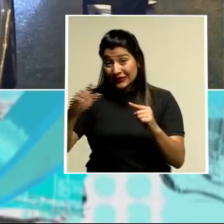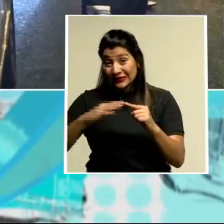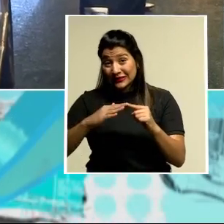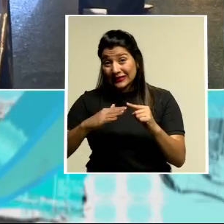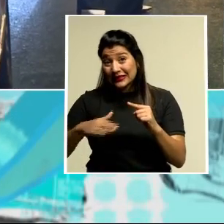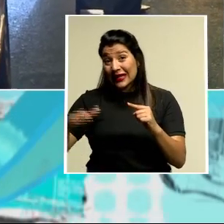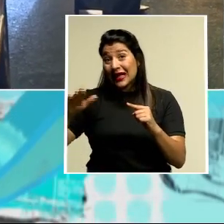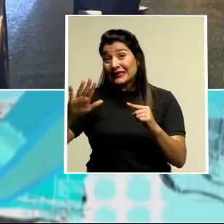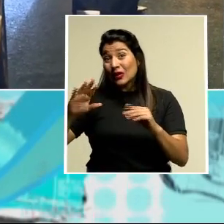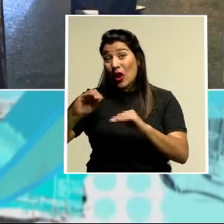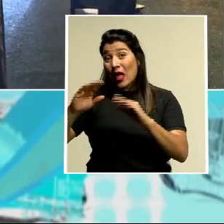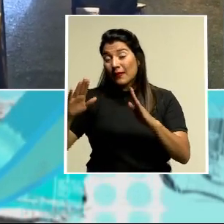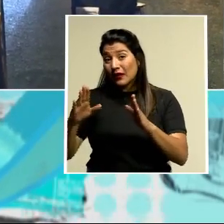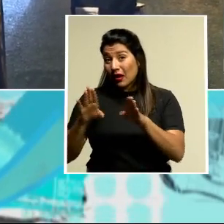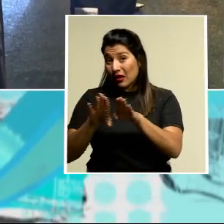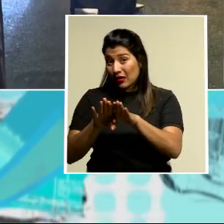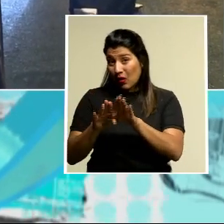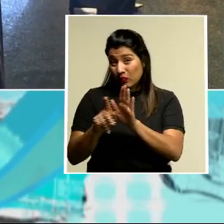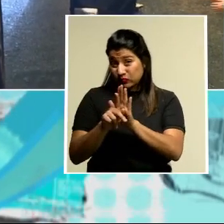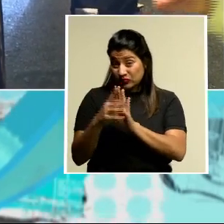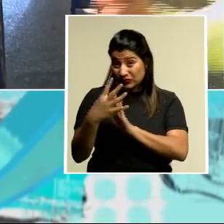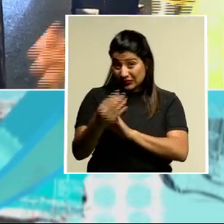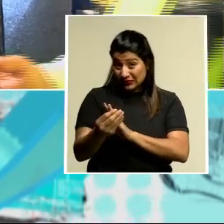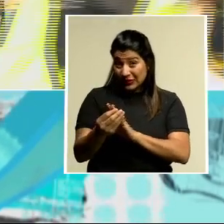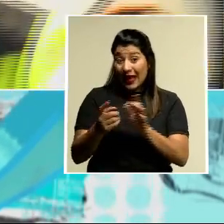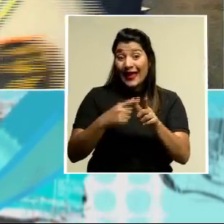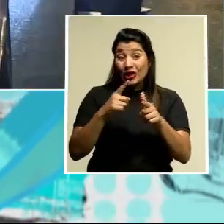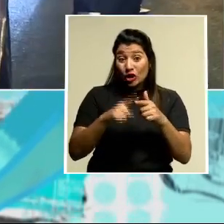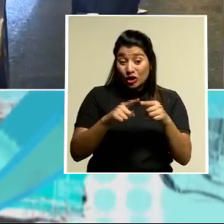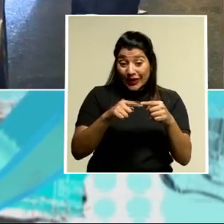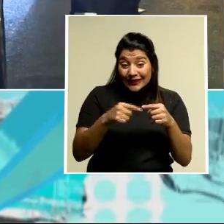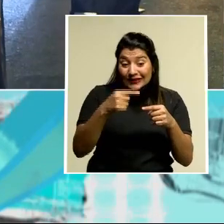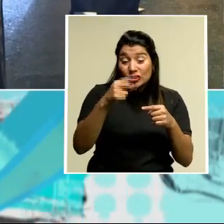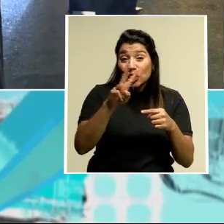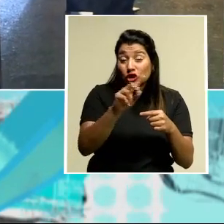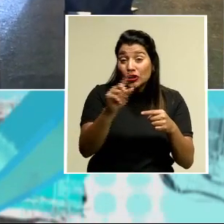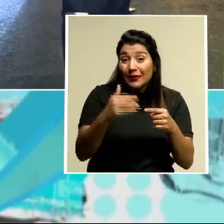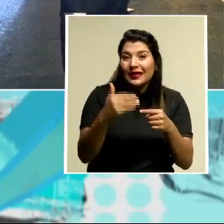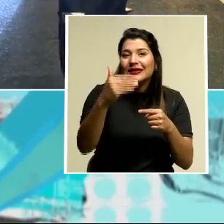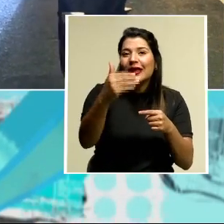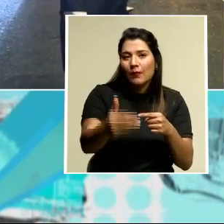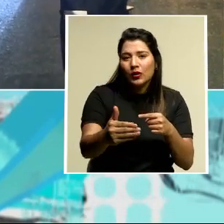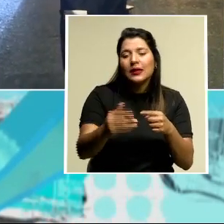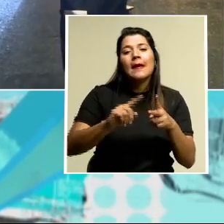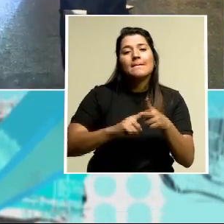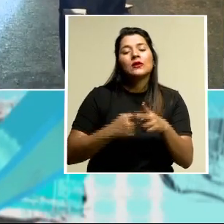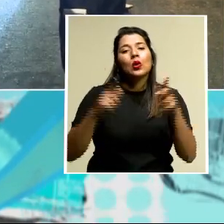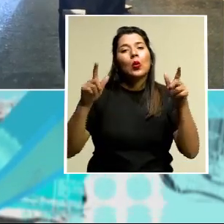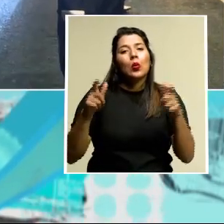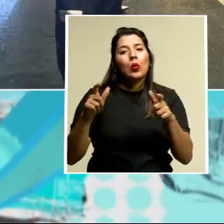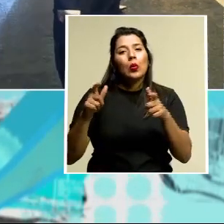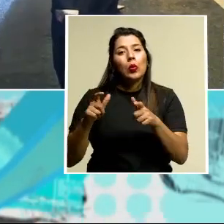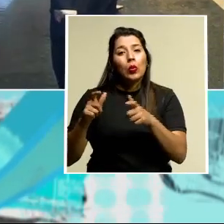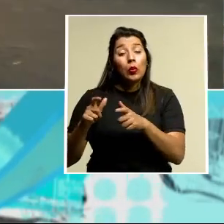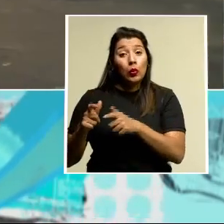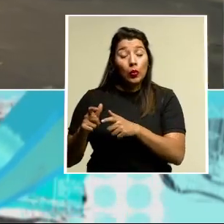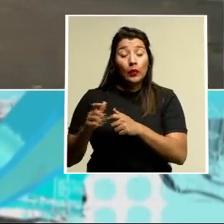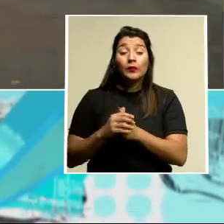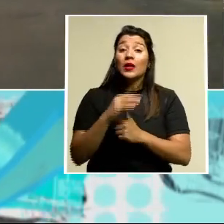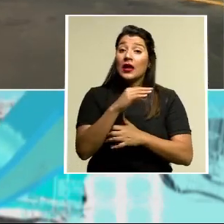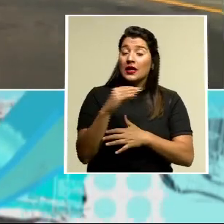sea por aplicación nocturna, en ambos casos tienen un efecto positivo en la reducción